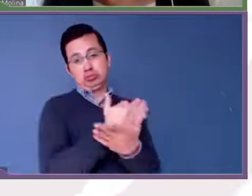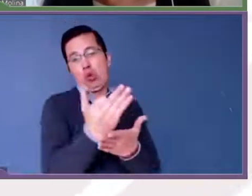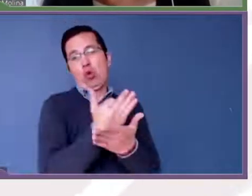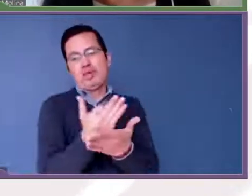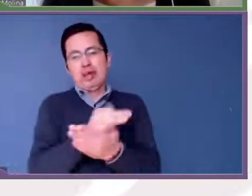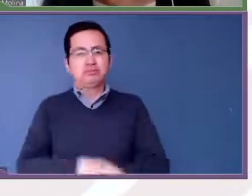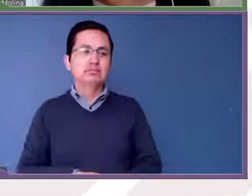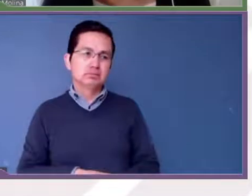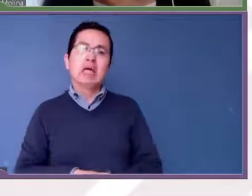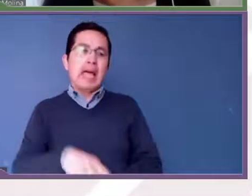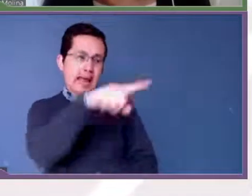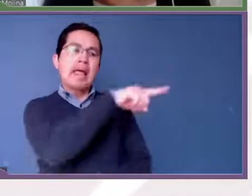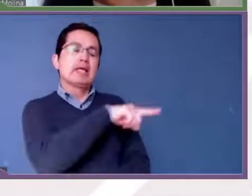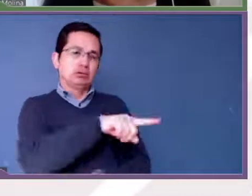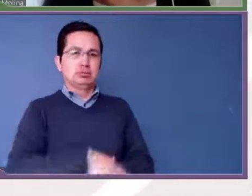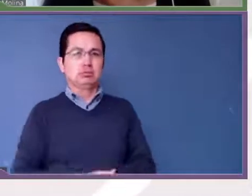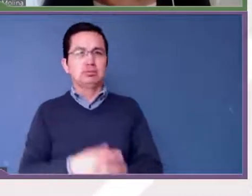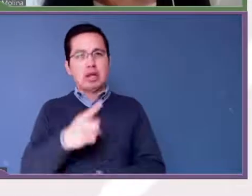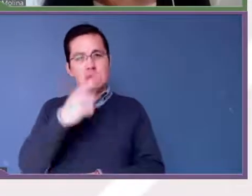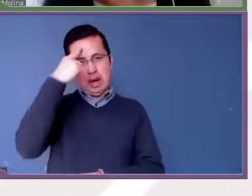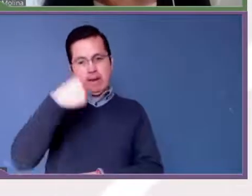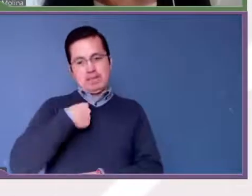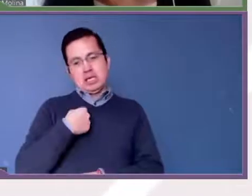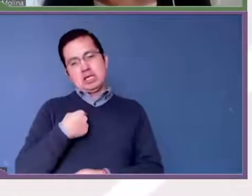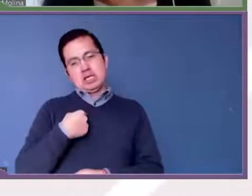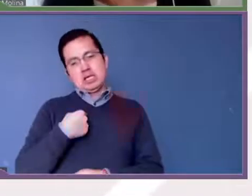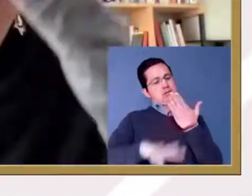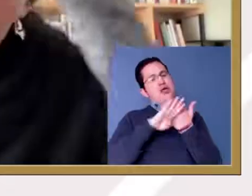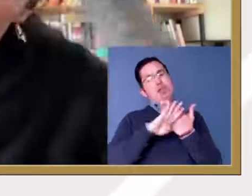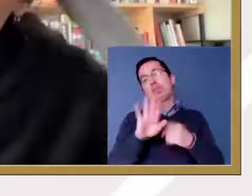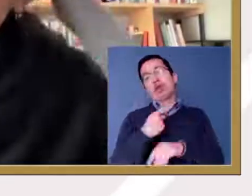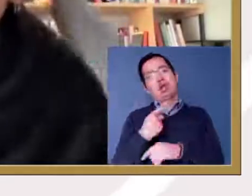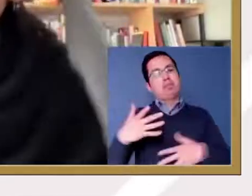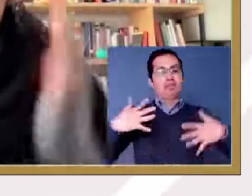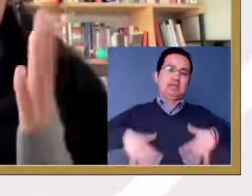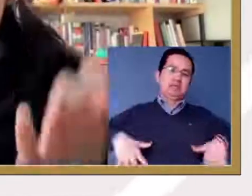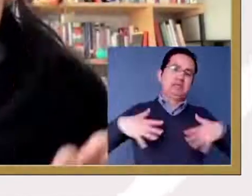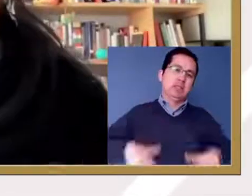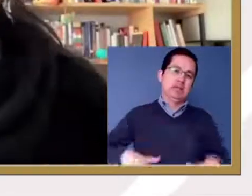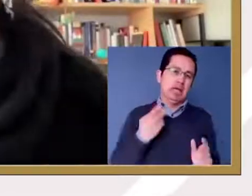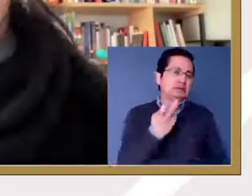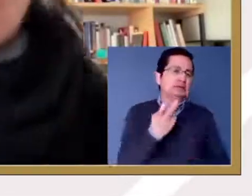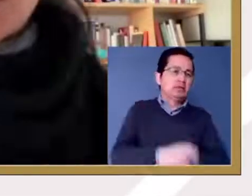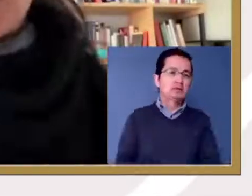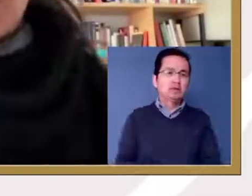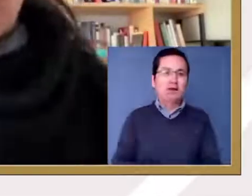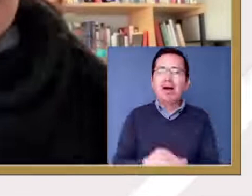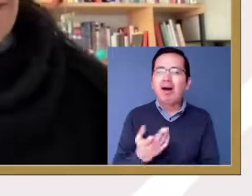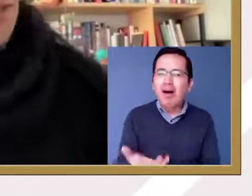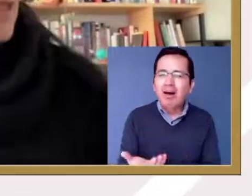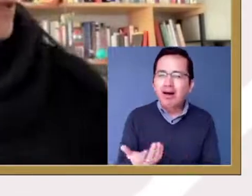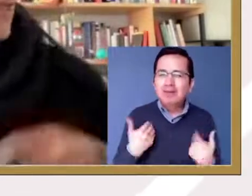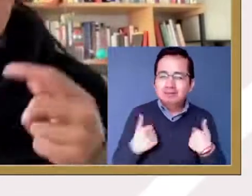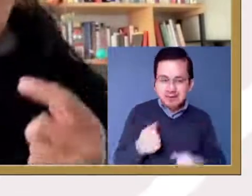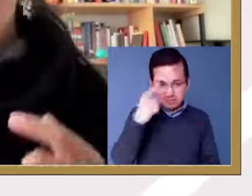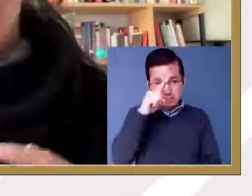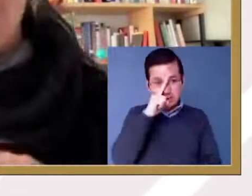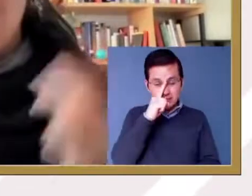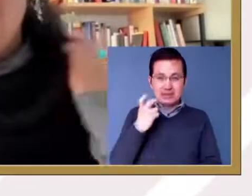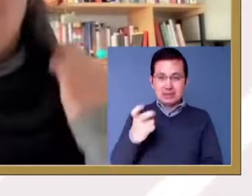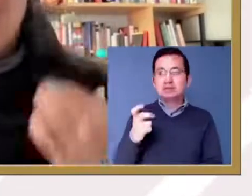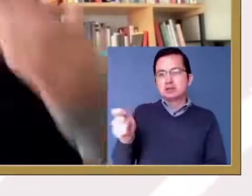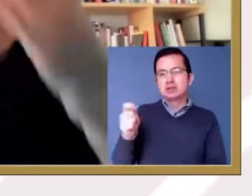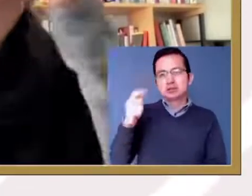vestir, lo cual significa, digamos, que tenemos un proxy que siempre también pasa por en temas de discriminación